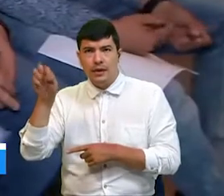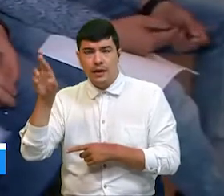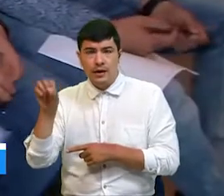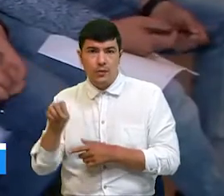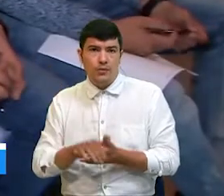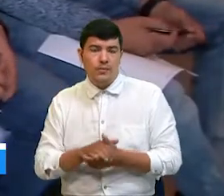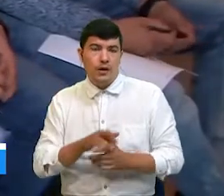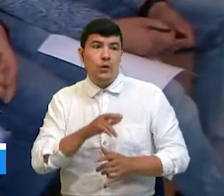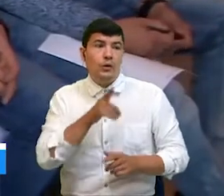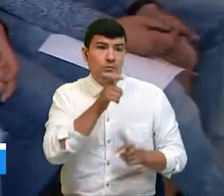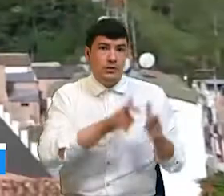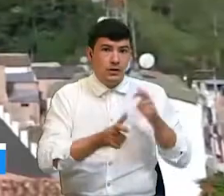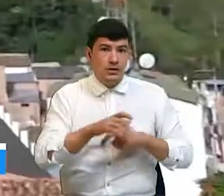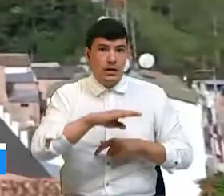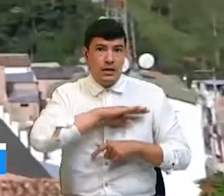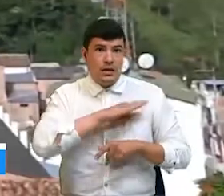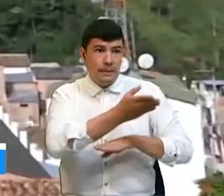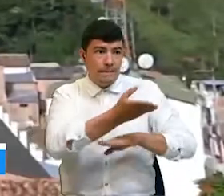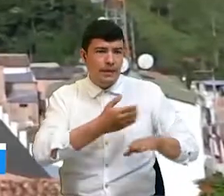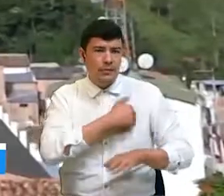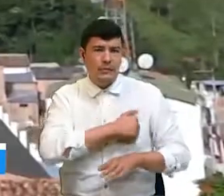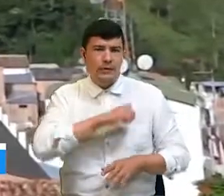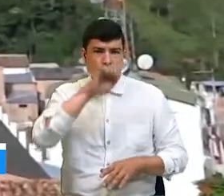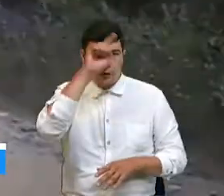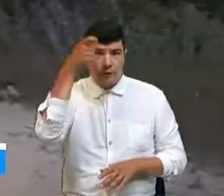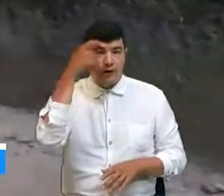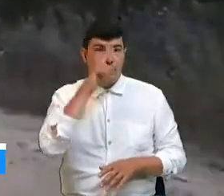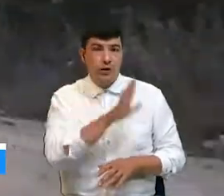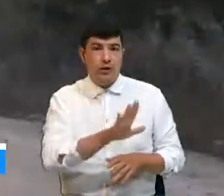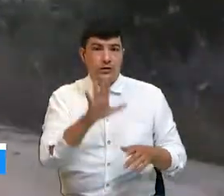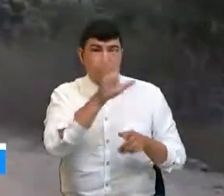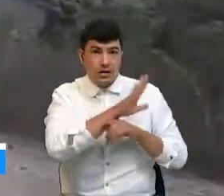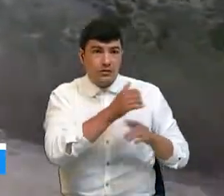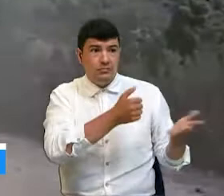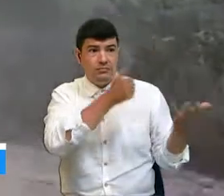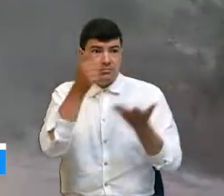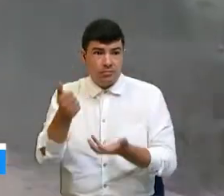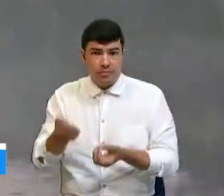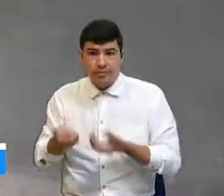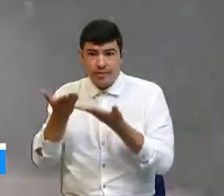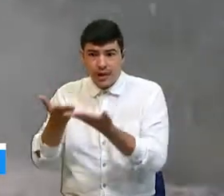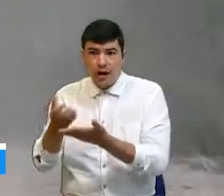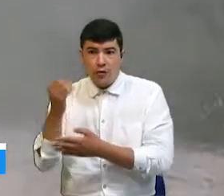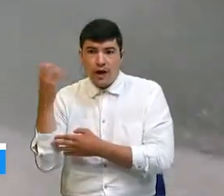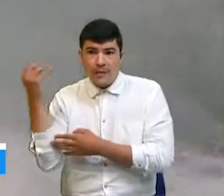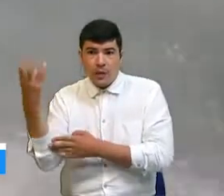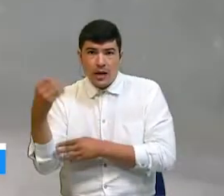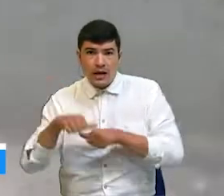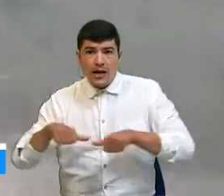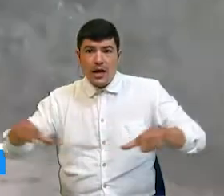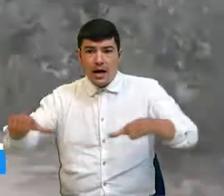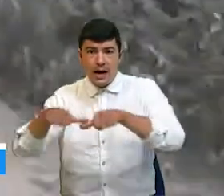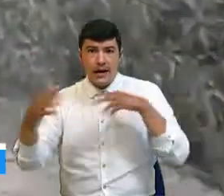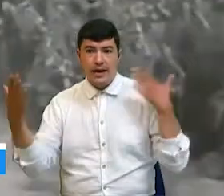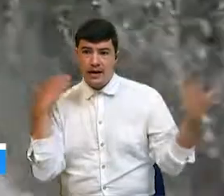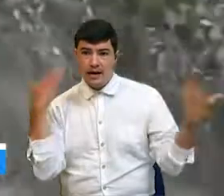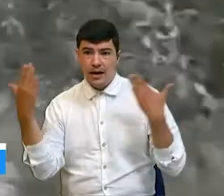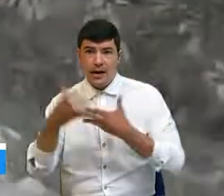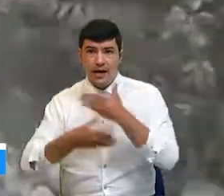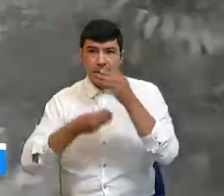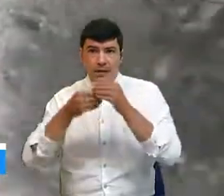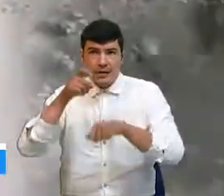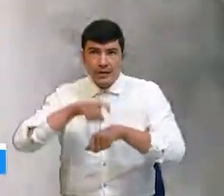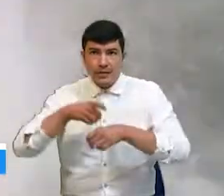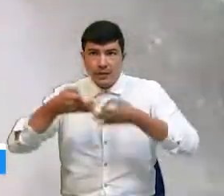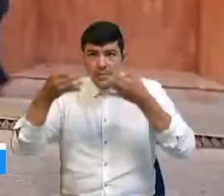requerimientos que han hecho los mandatarios municipales del catatumbo al gobierno nacional es la asignación de una ambulancia para los traslados en solos rurales y poder llevar a tiempo los pacientes